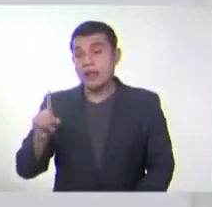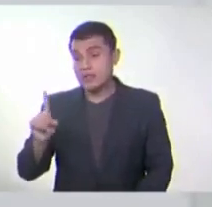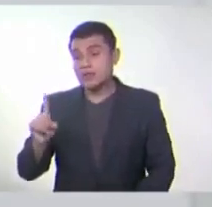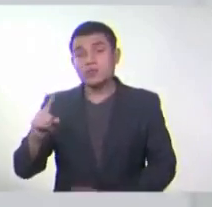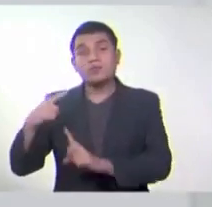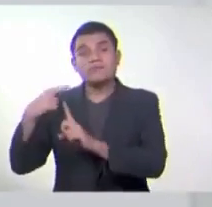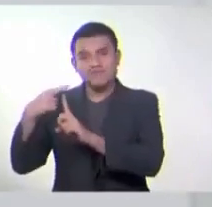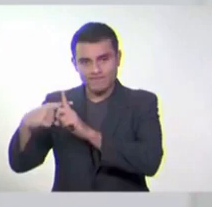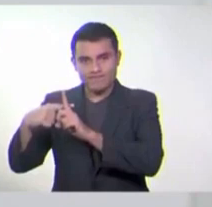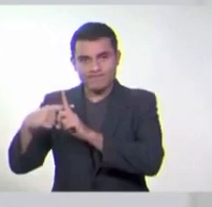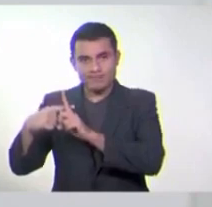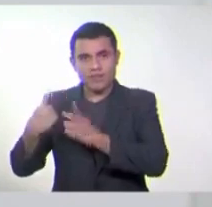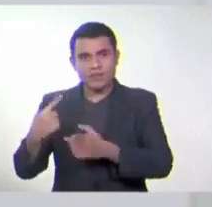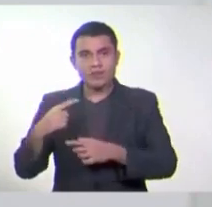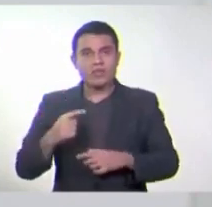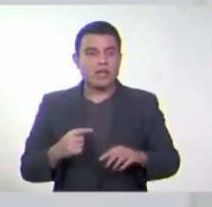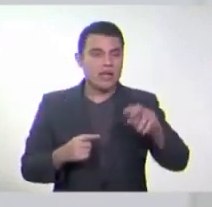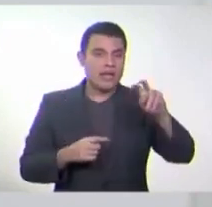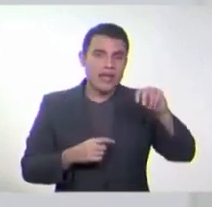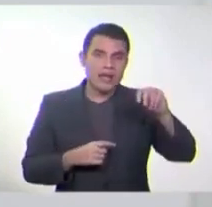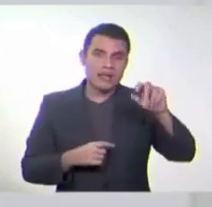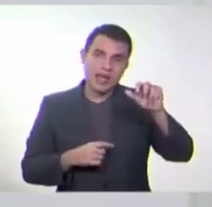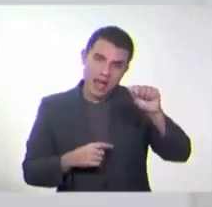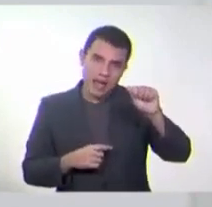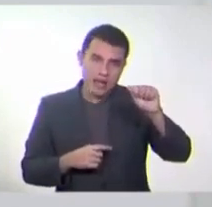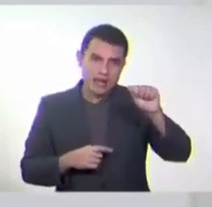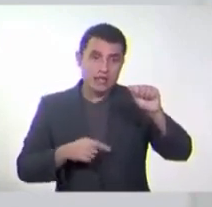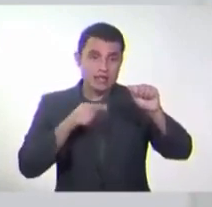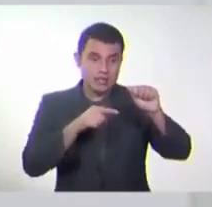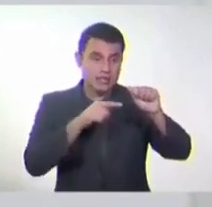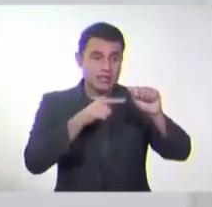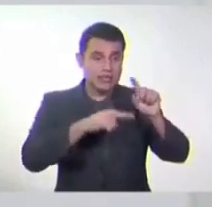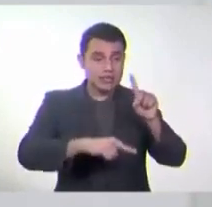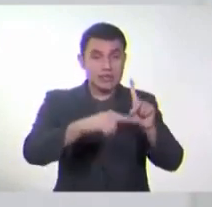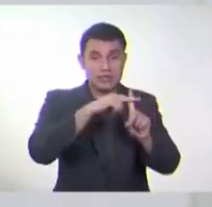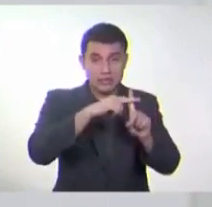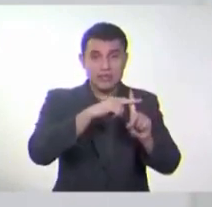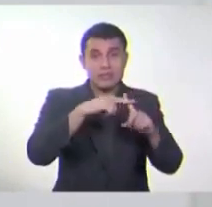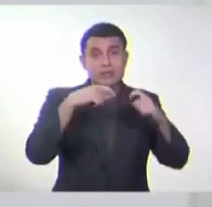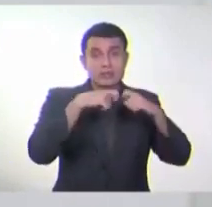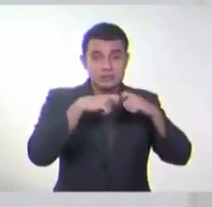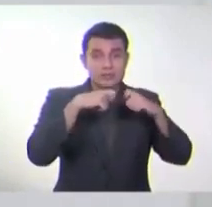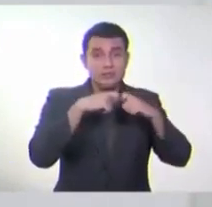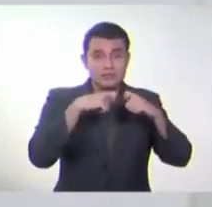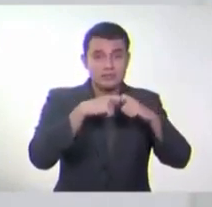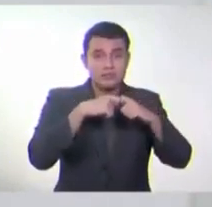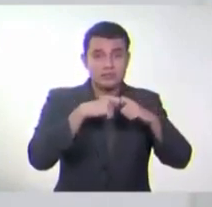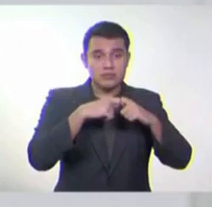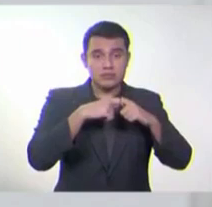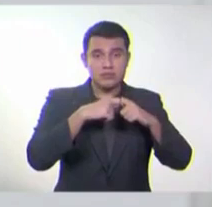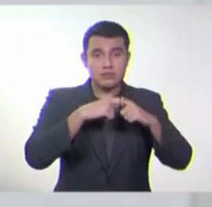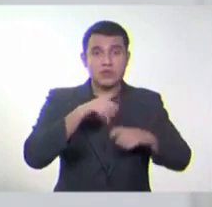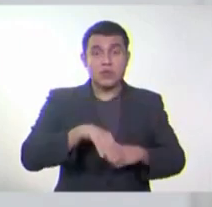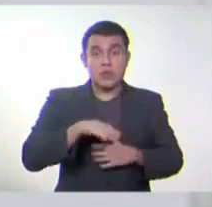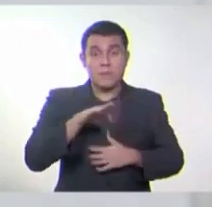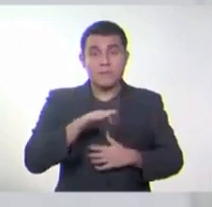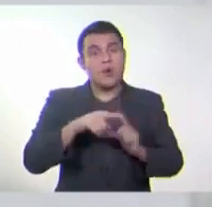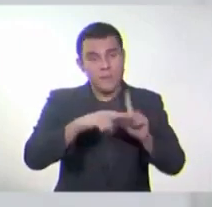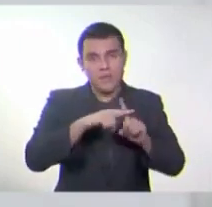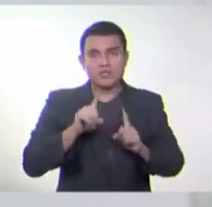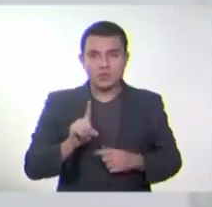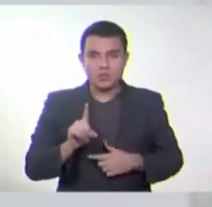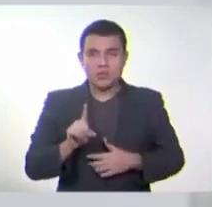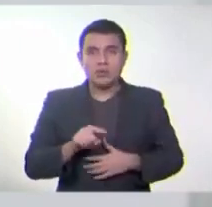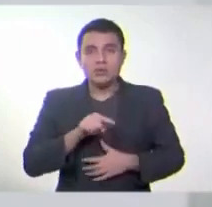Entonces el sodio queda cargado positivamente con más 1.